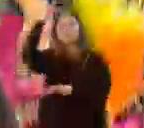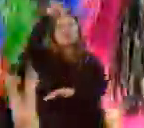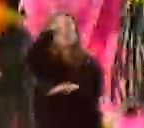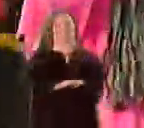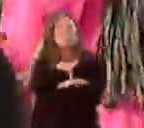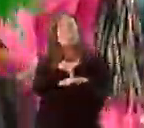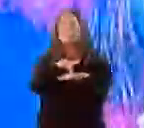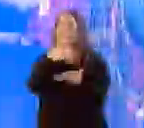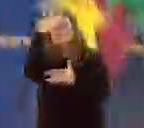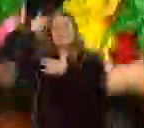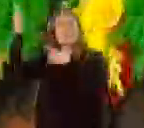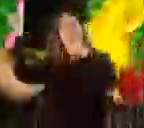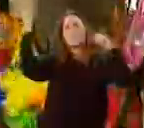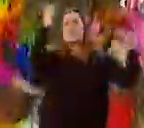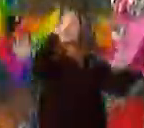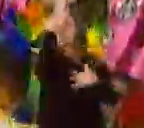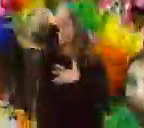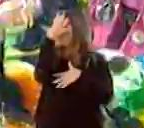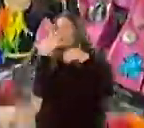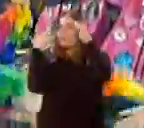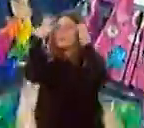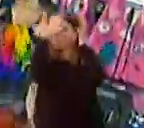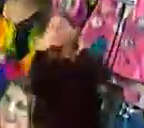y por fin llegó a canadá